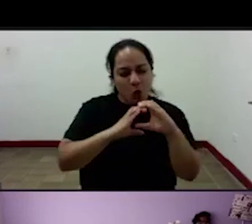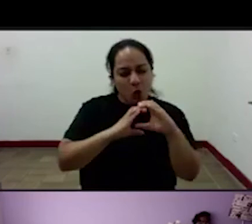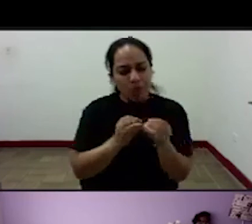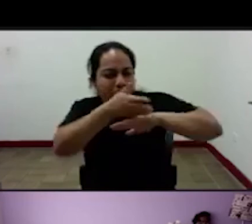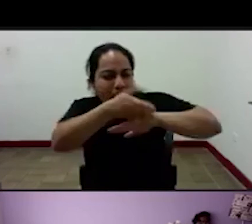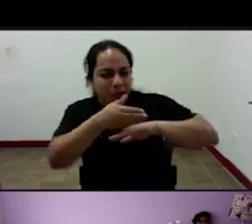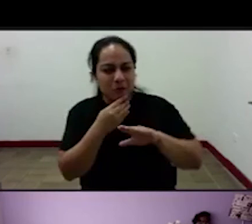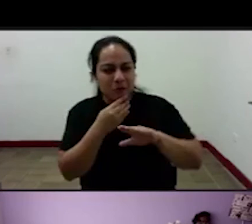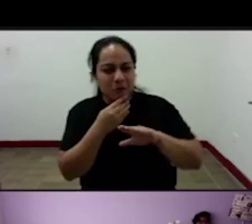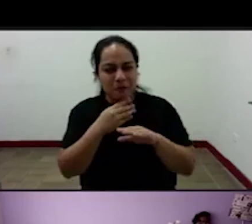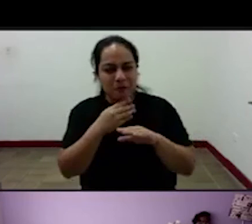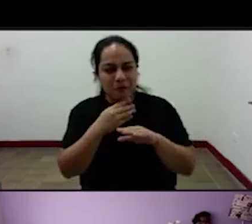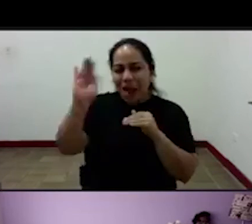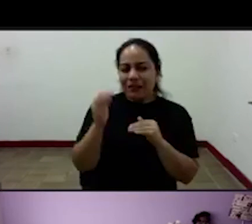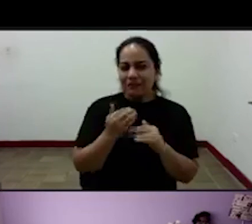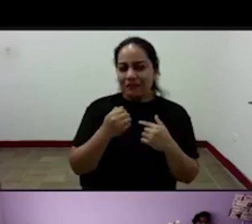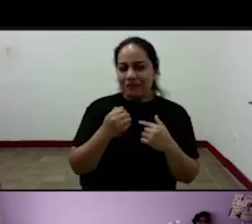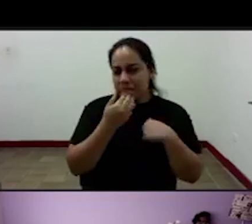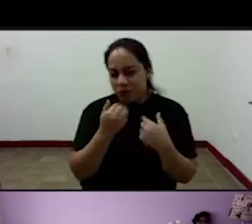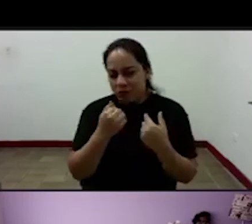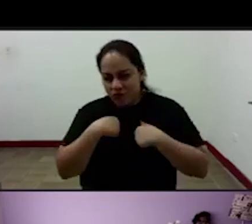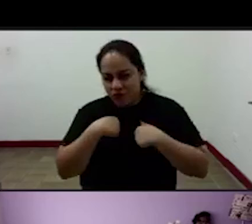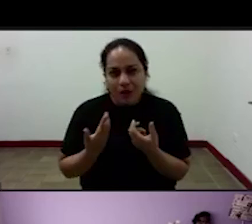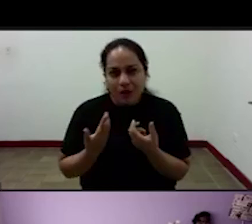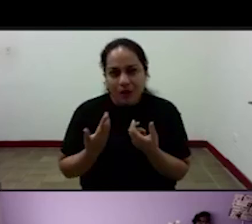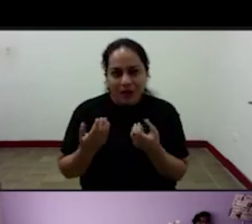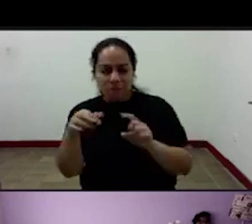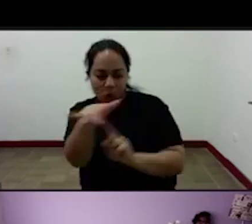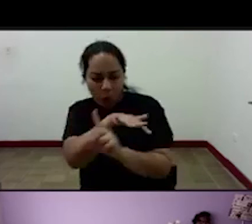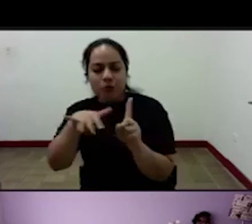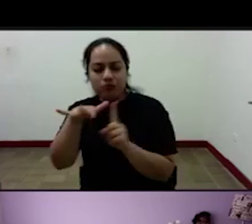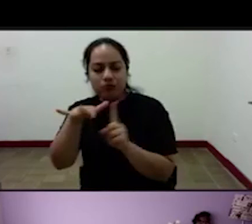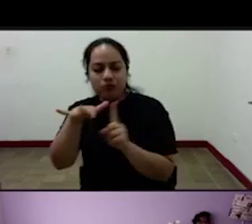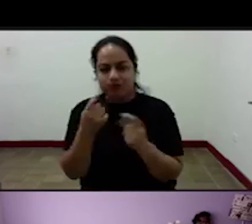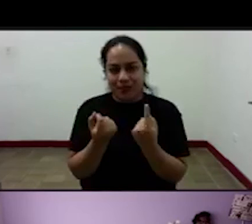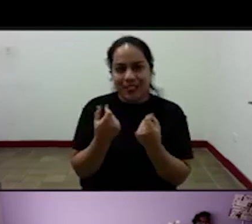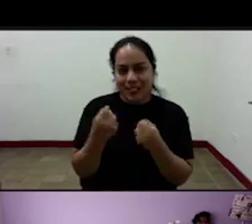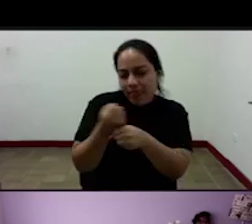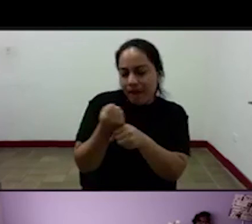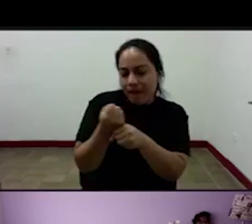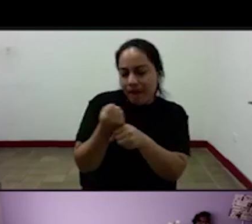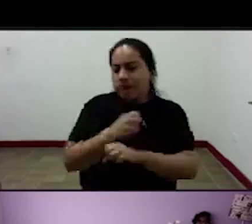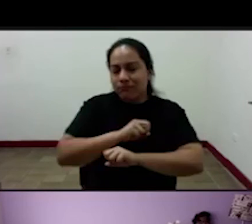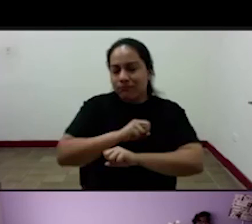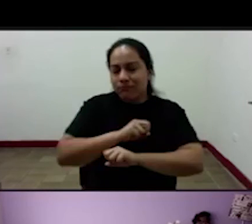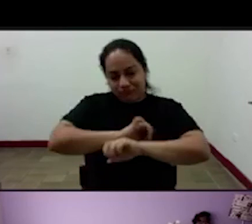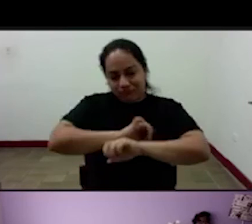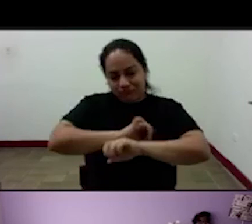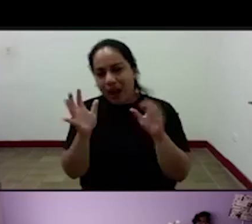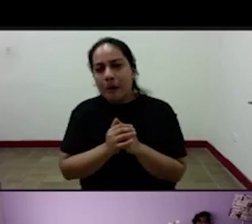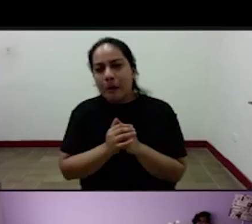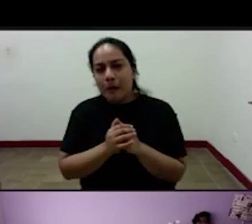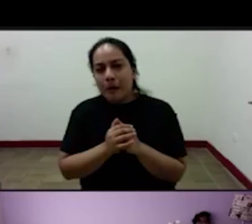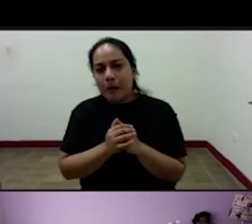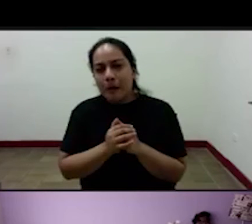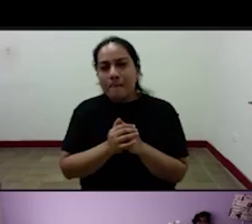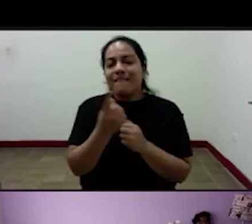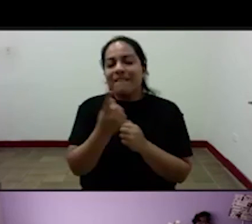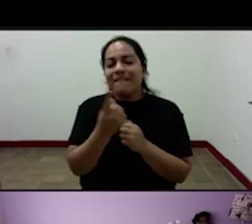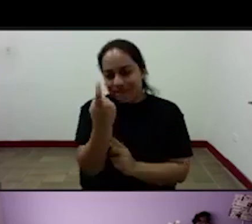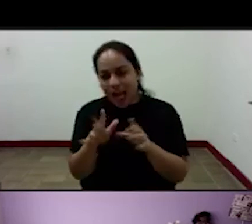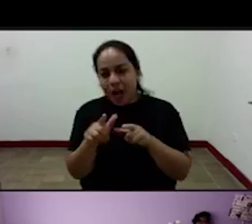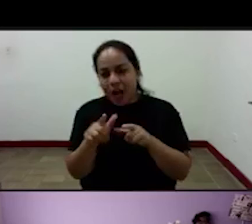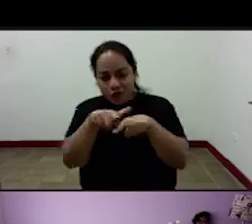digamos, estoy en el contexto en que trabajo. Claro, hace falta el lugar, hace falta